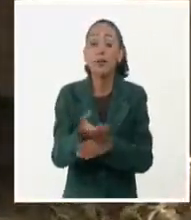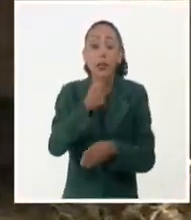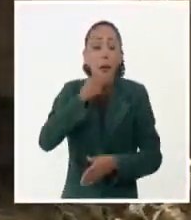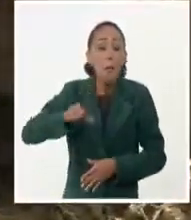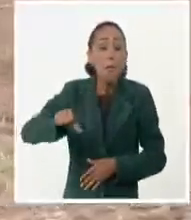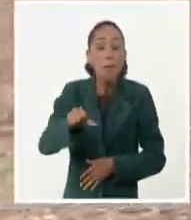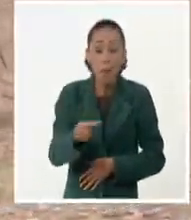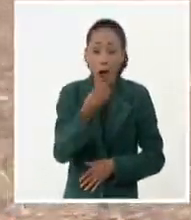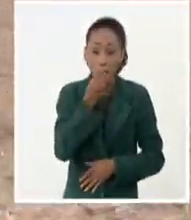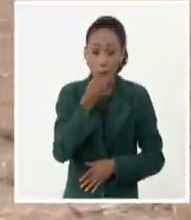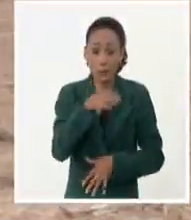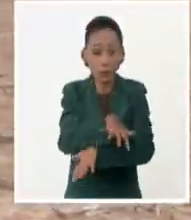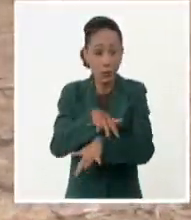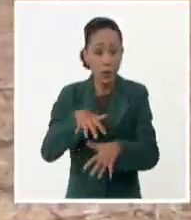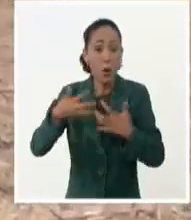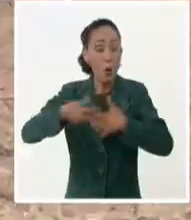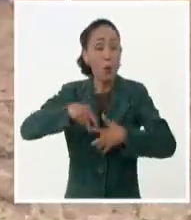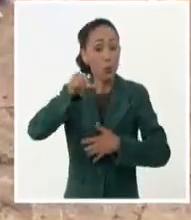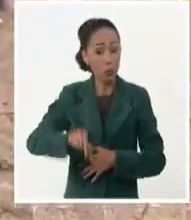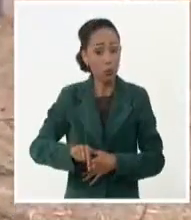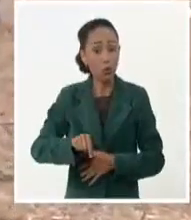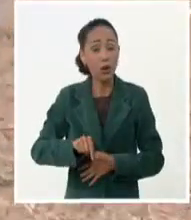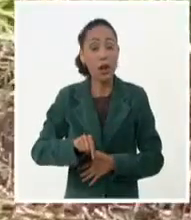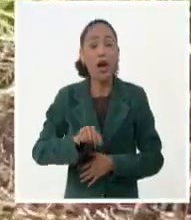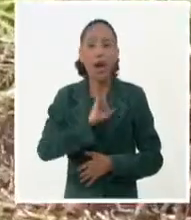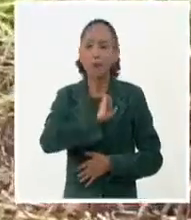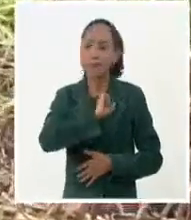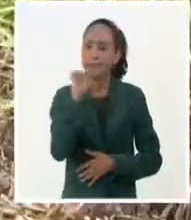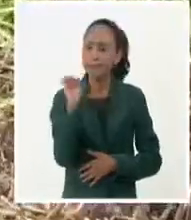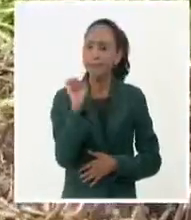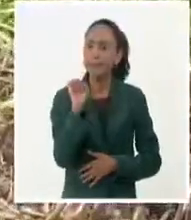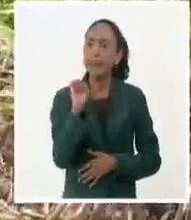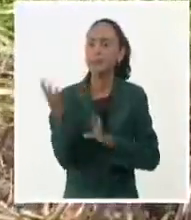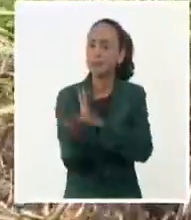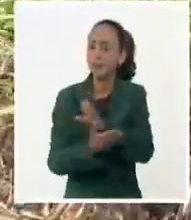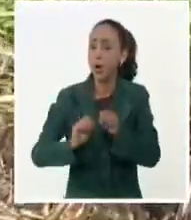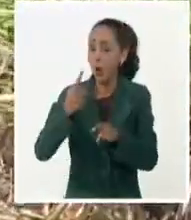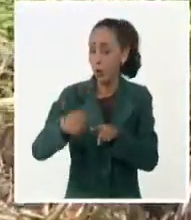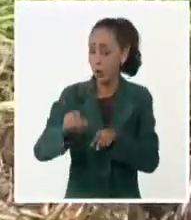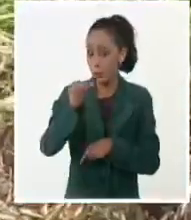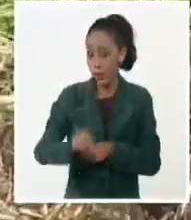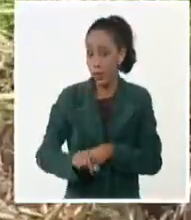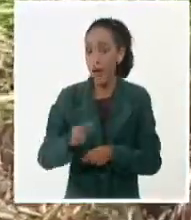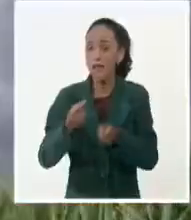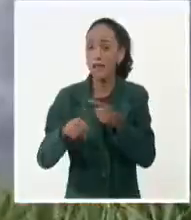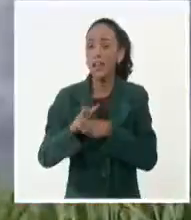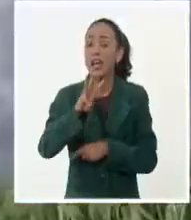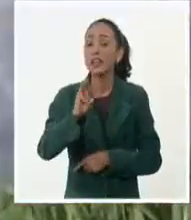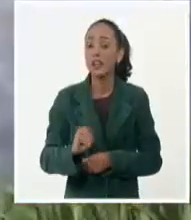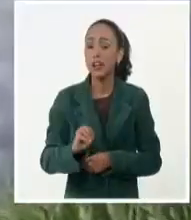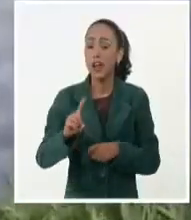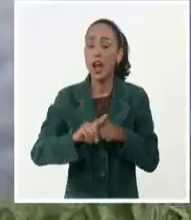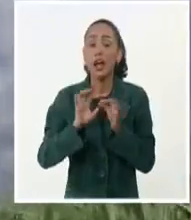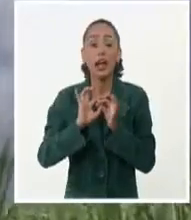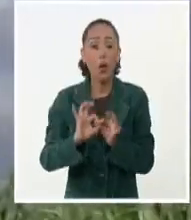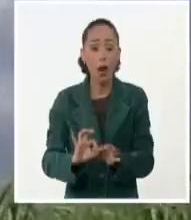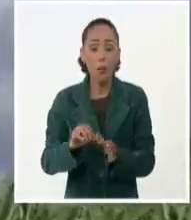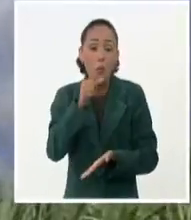los productores que alcancen su potencial de caña y al resto venderle 30 kilogramos de miel final o